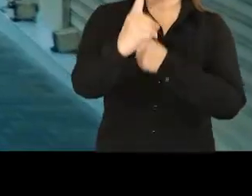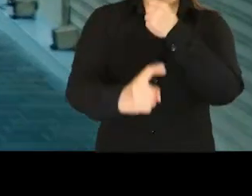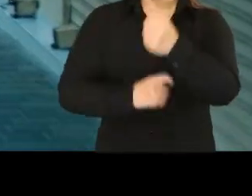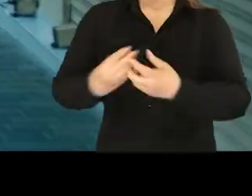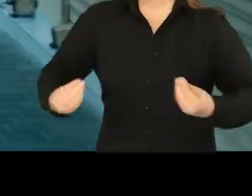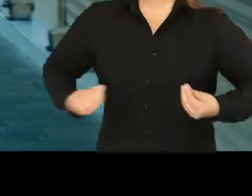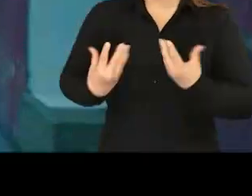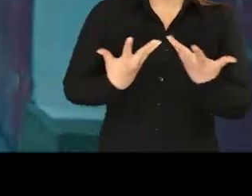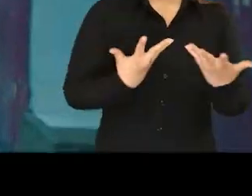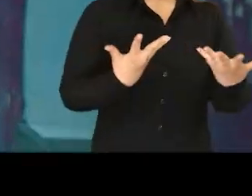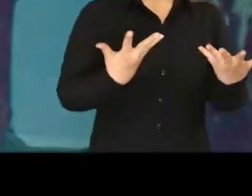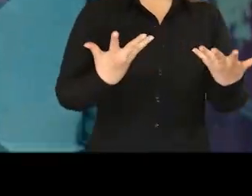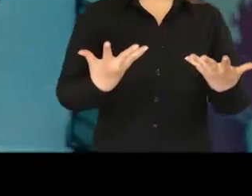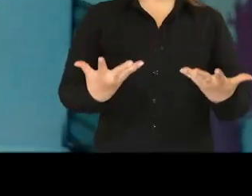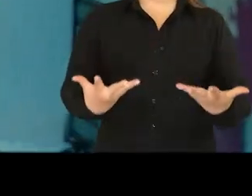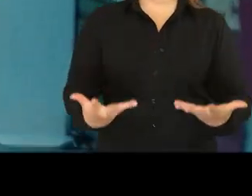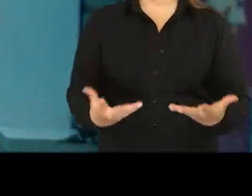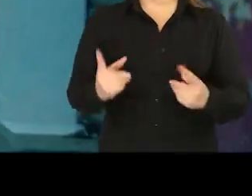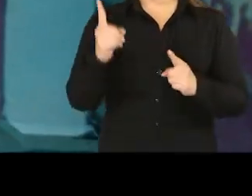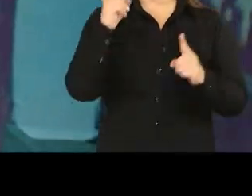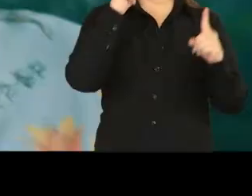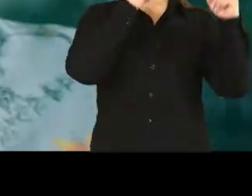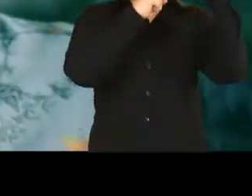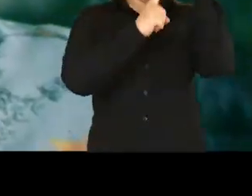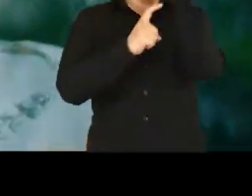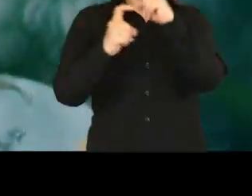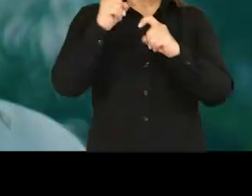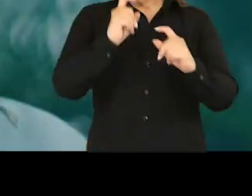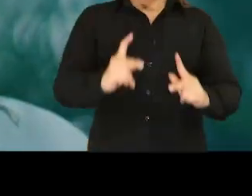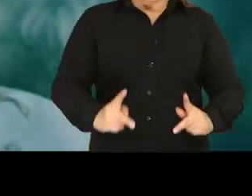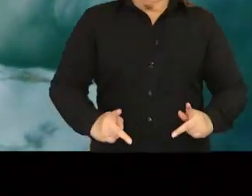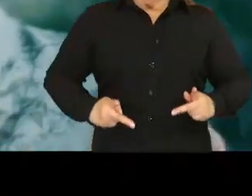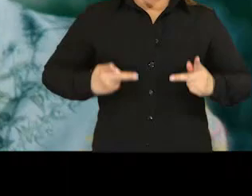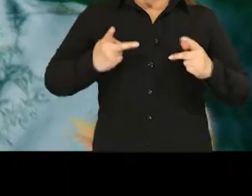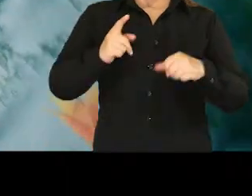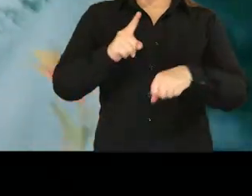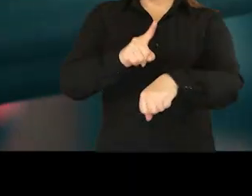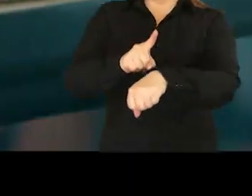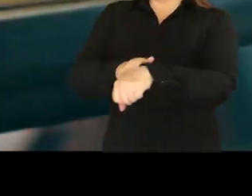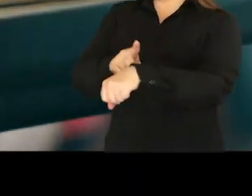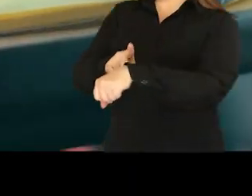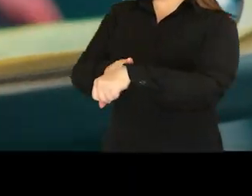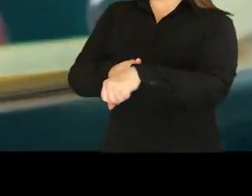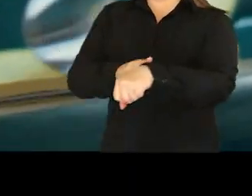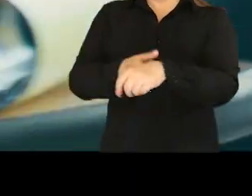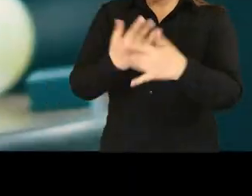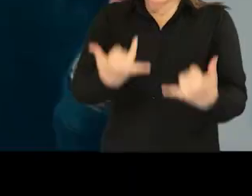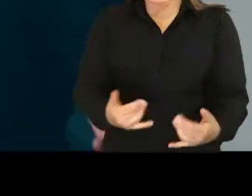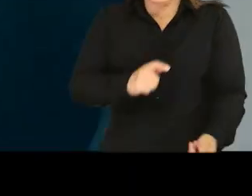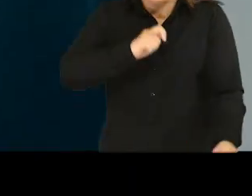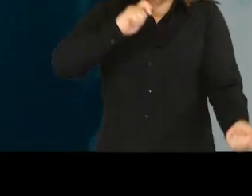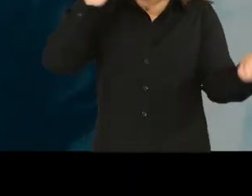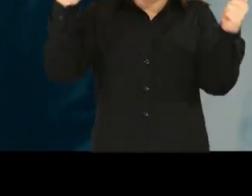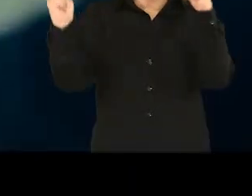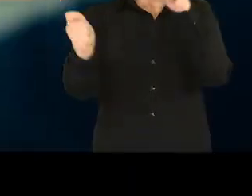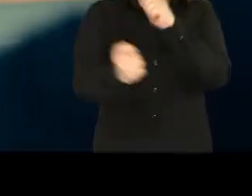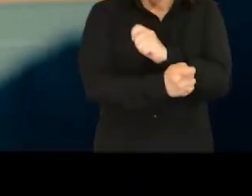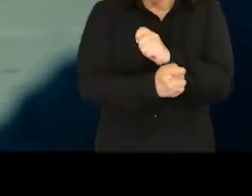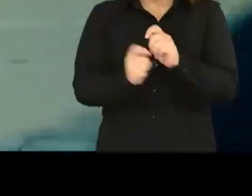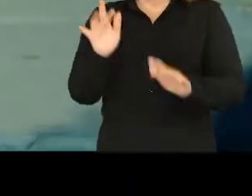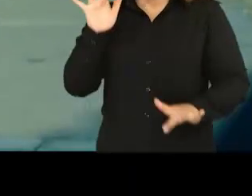hace un año hemos dejado de vivir muchas cosas. Y eso nos hizo valorar más la vida. Ahora valoramos más